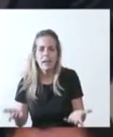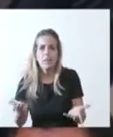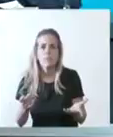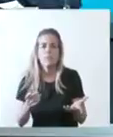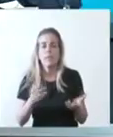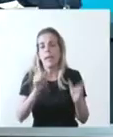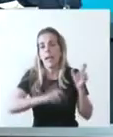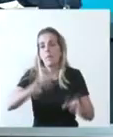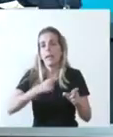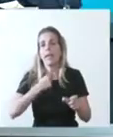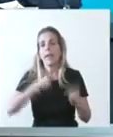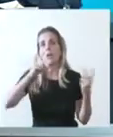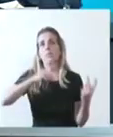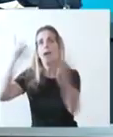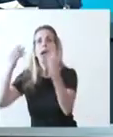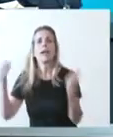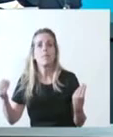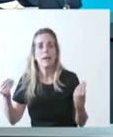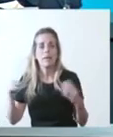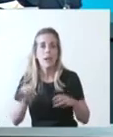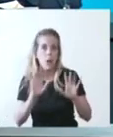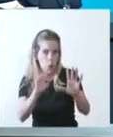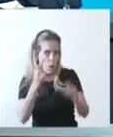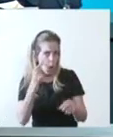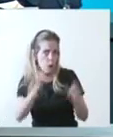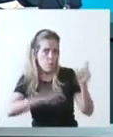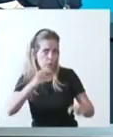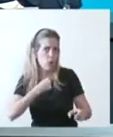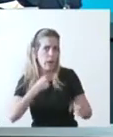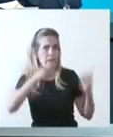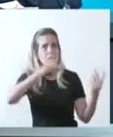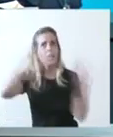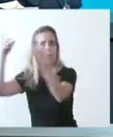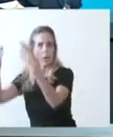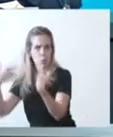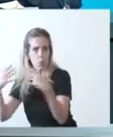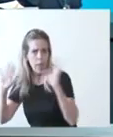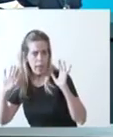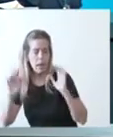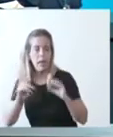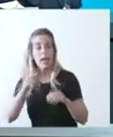Gracias. No, los que quieren salir pueden salir. El cierre de fronteras es para los que quieran